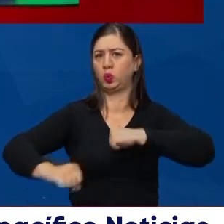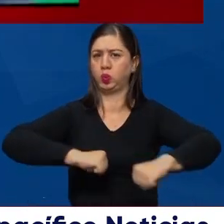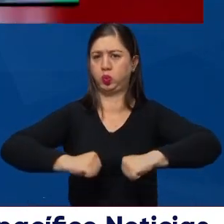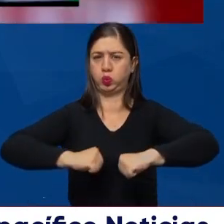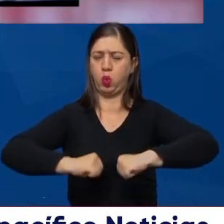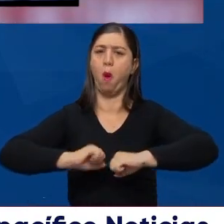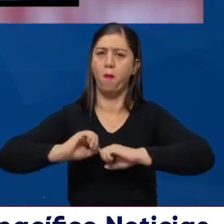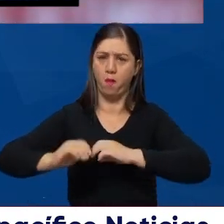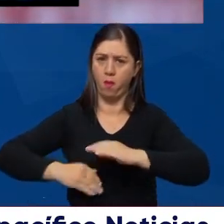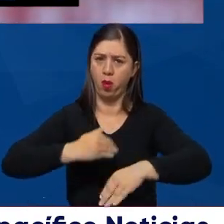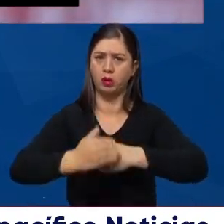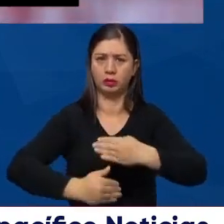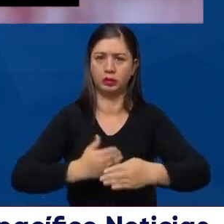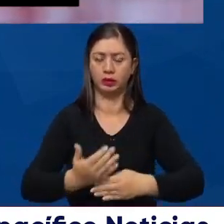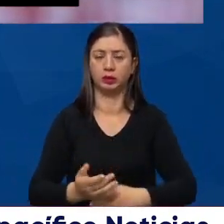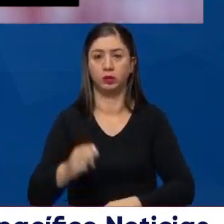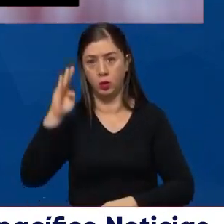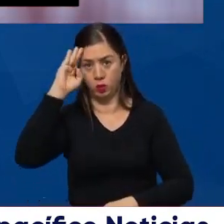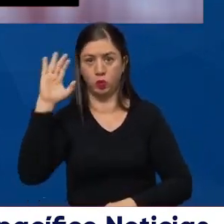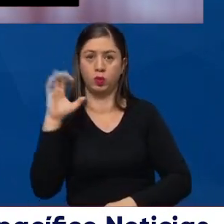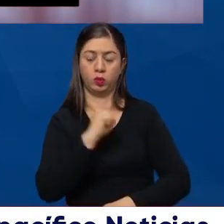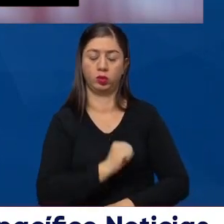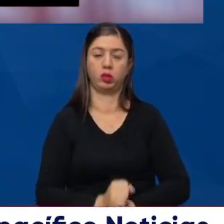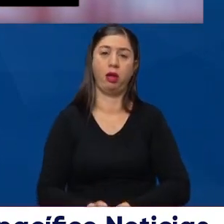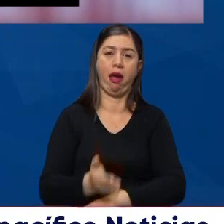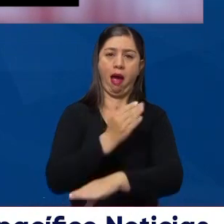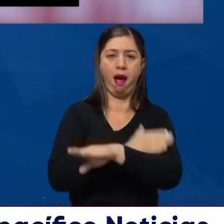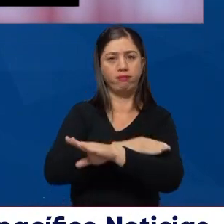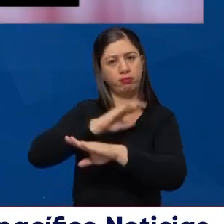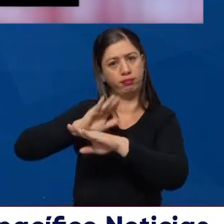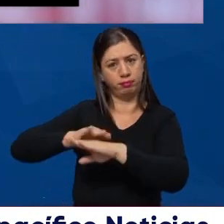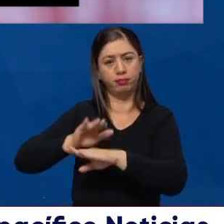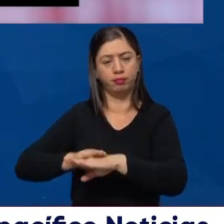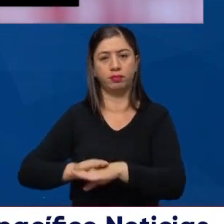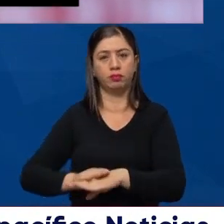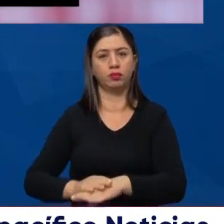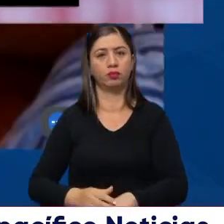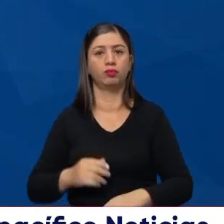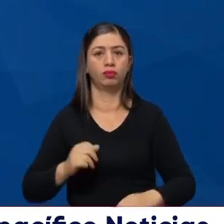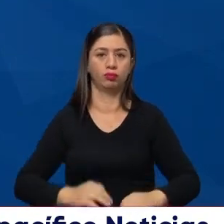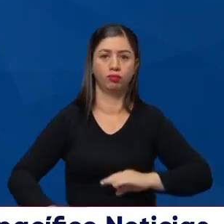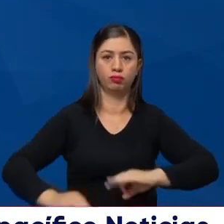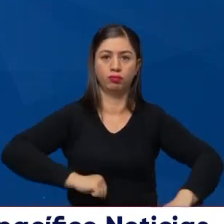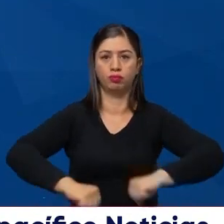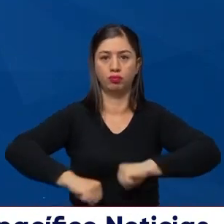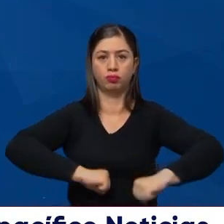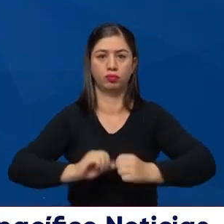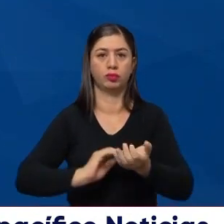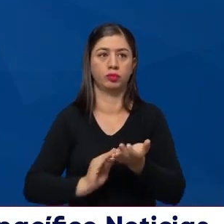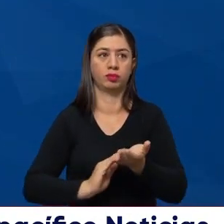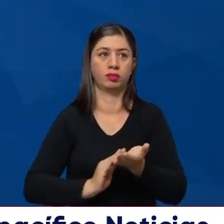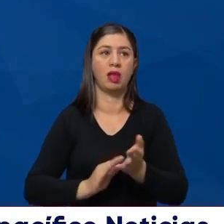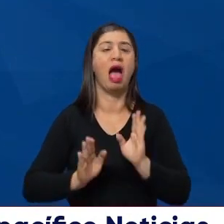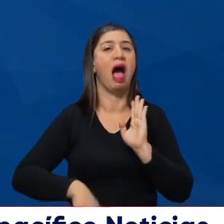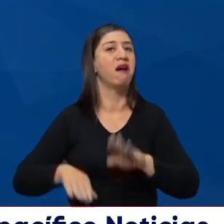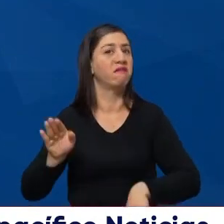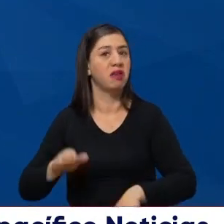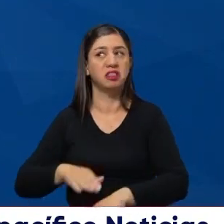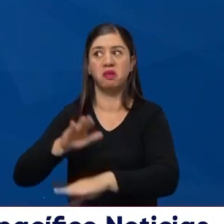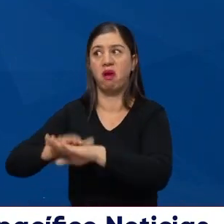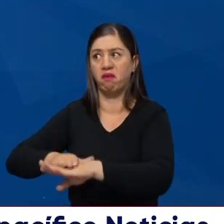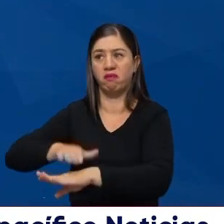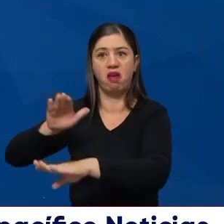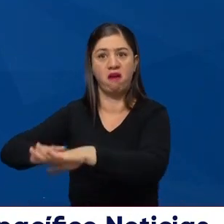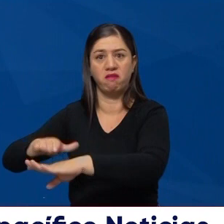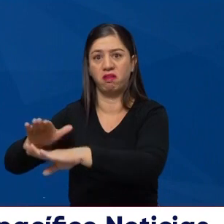grande y por suerte hubo advertencias y esta vez se echó cartas en el asunto, ¿sí? Porque hay muchas veces que por más que sean advertidos,